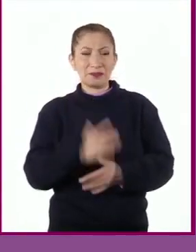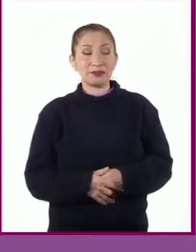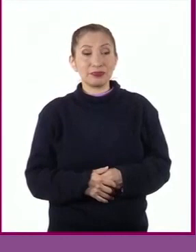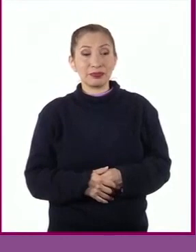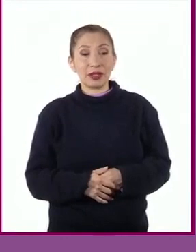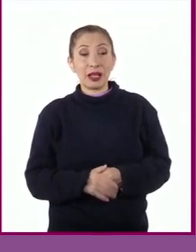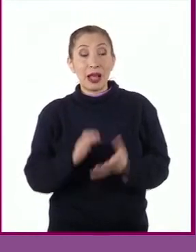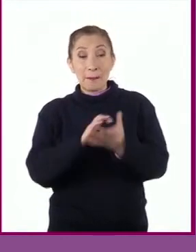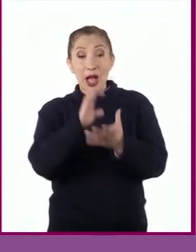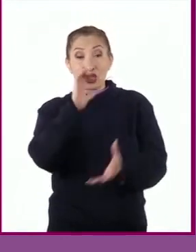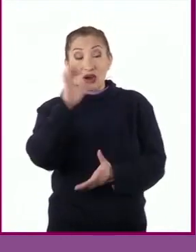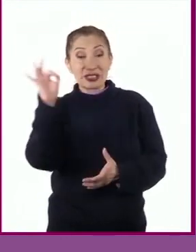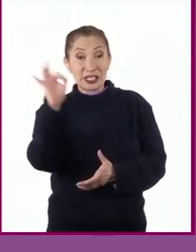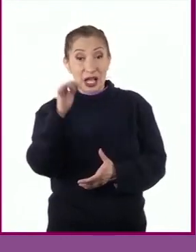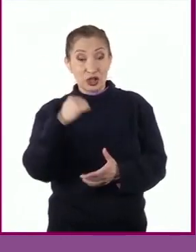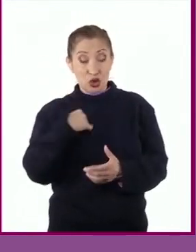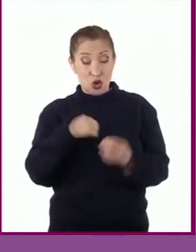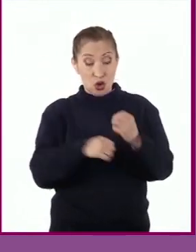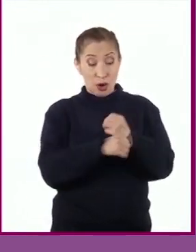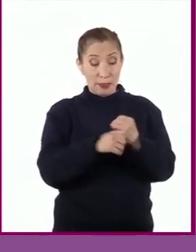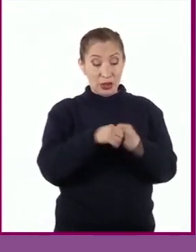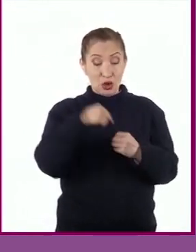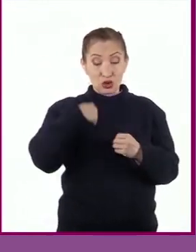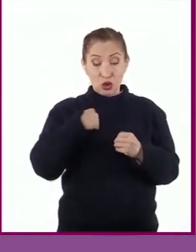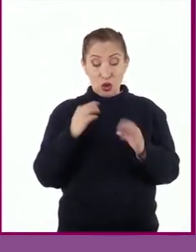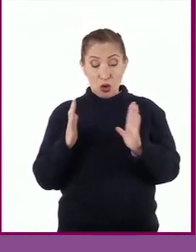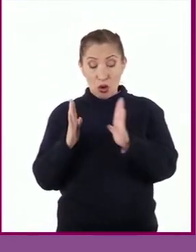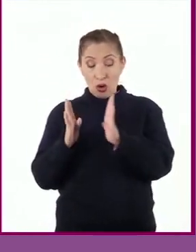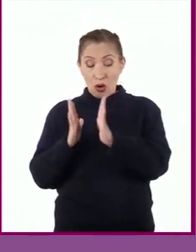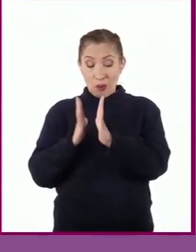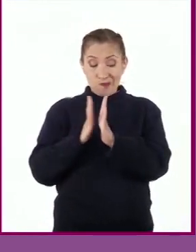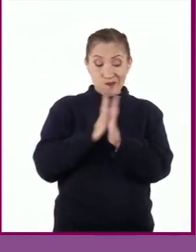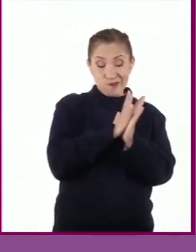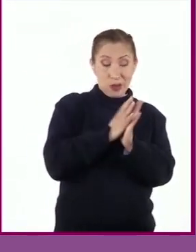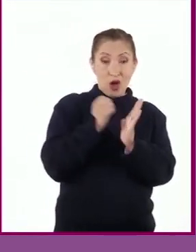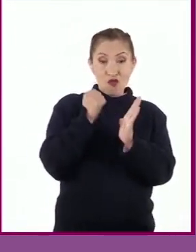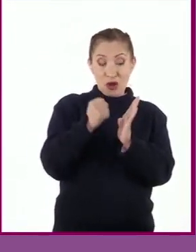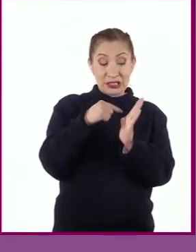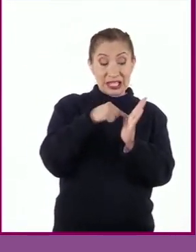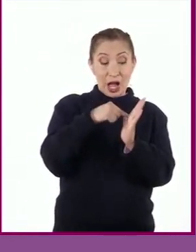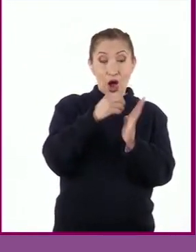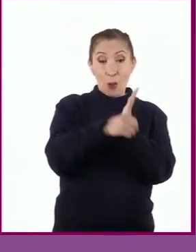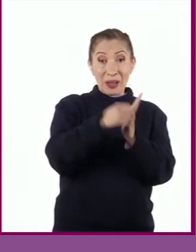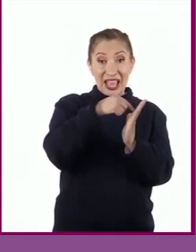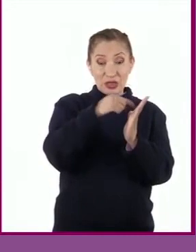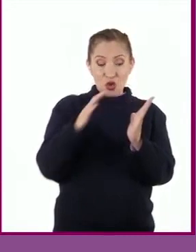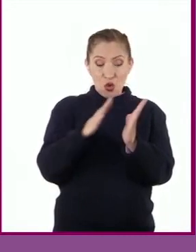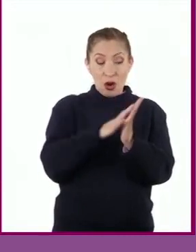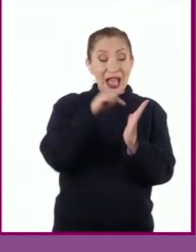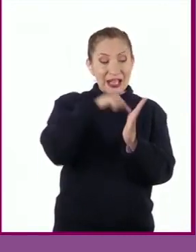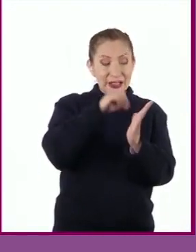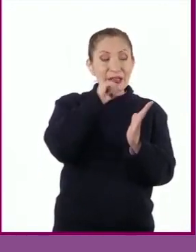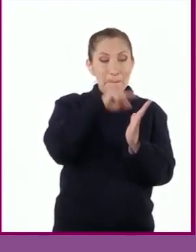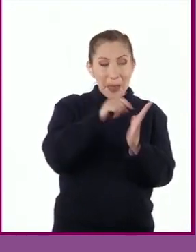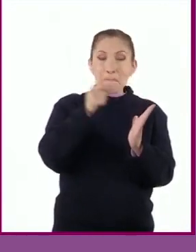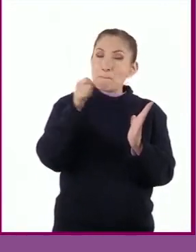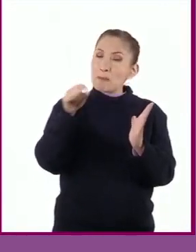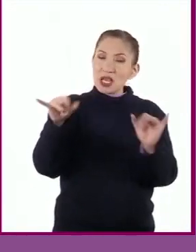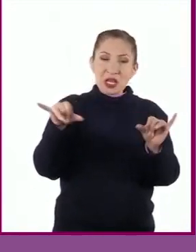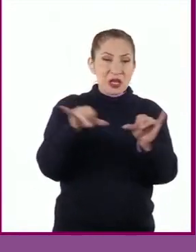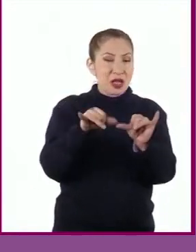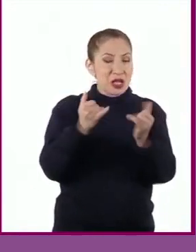En general, si un cuerpo ejerce una fuerza sobre otro cuerpo, este último ejerce al mismo